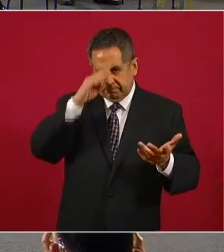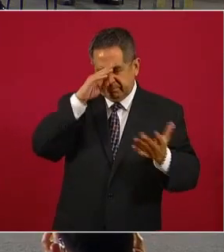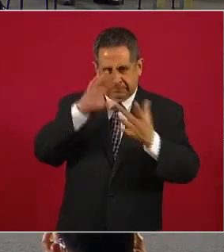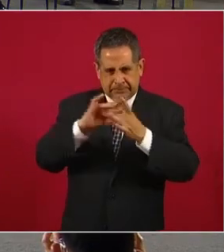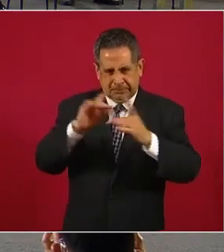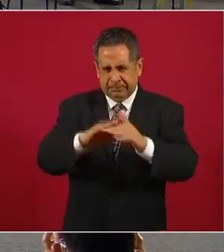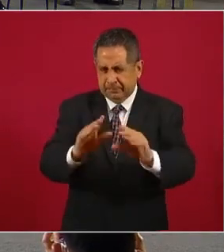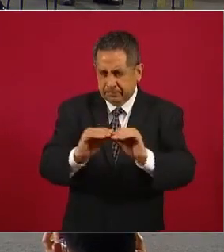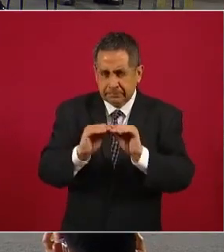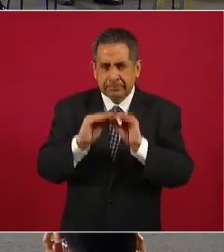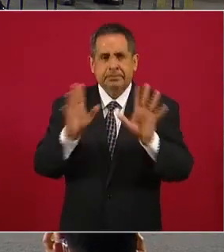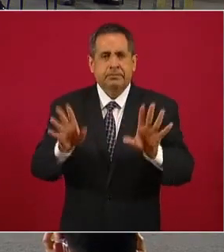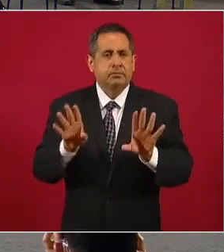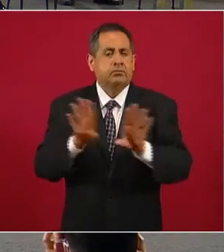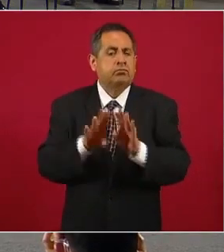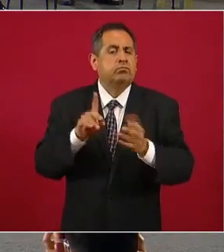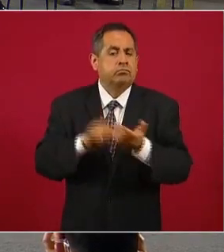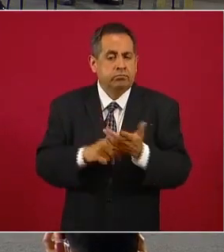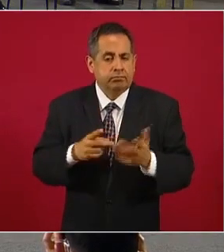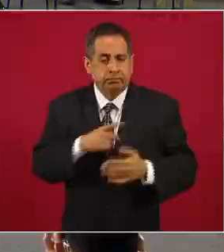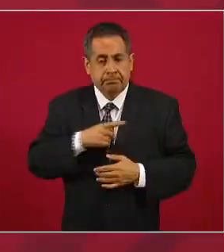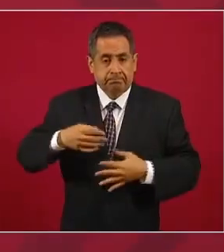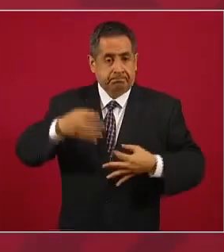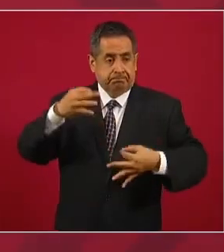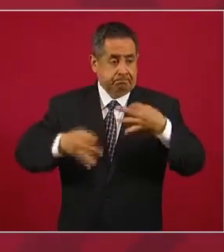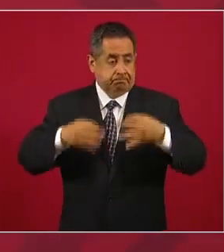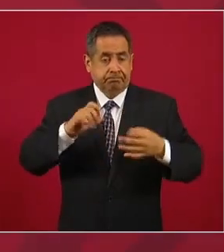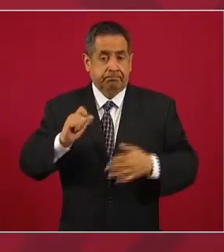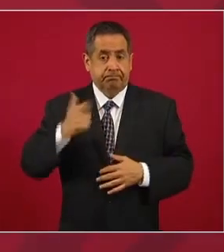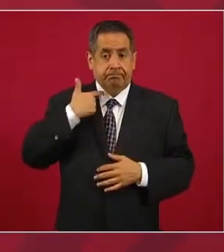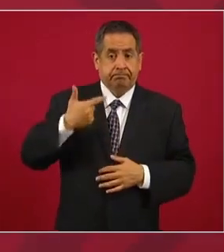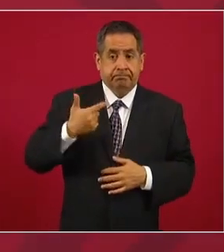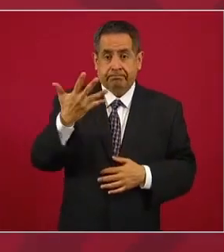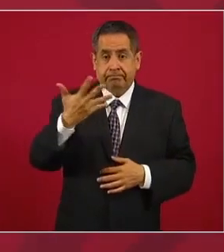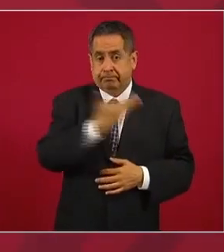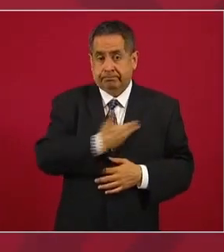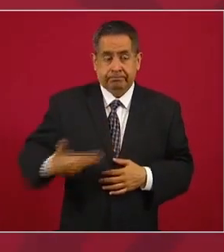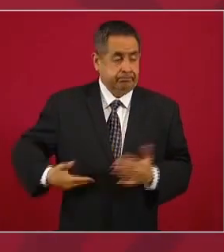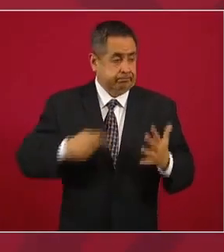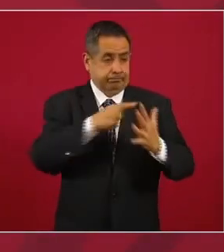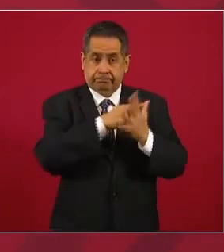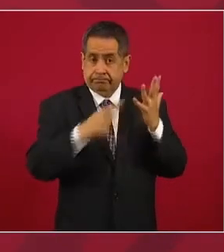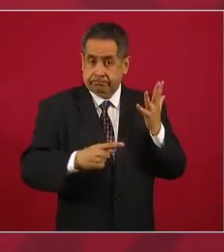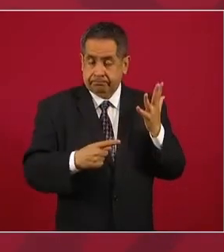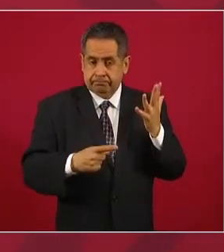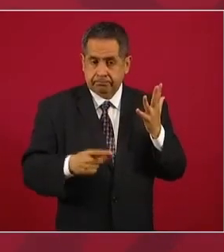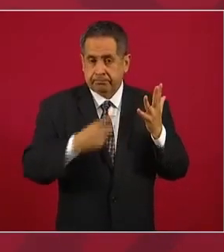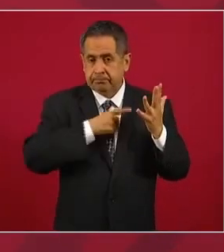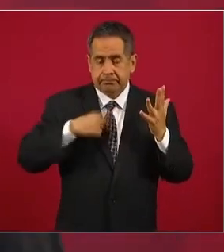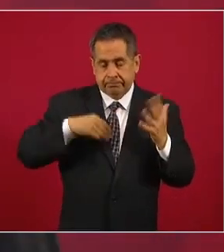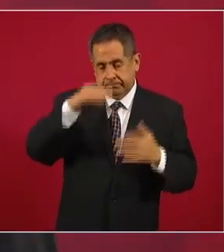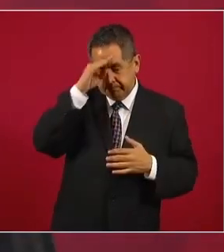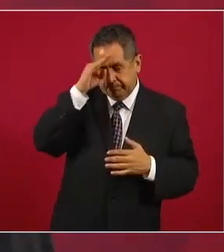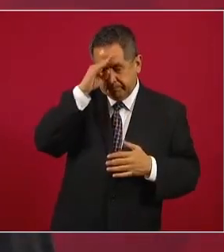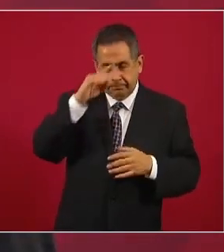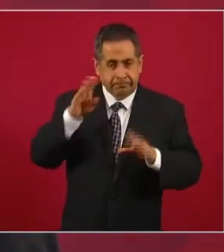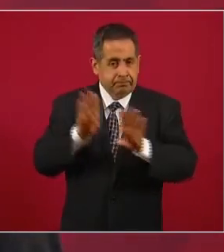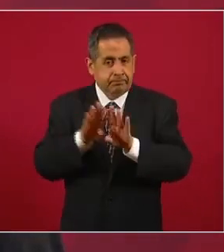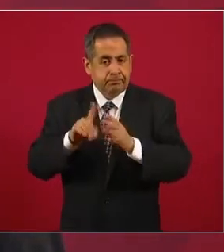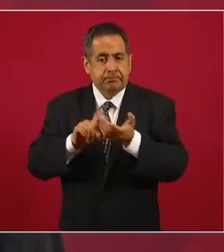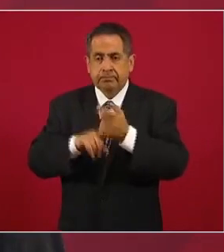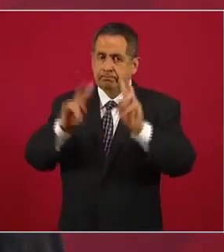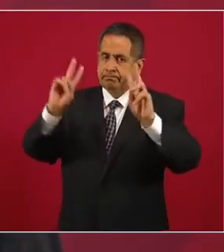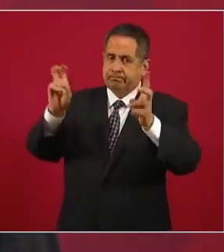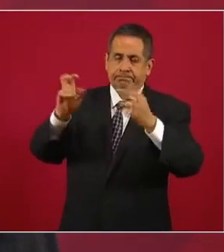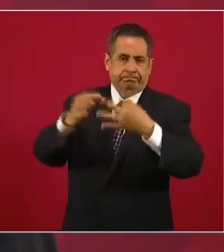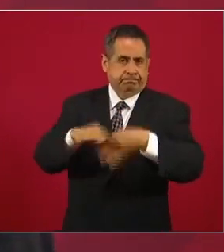en términos legales la actuación de los 5 expresidentes referidos ha de considerarse un tema